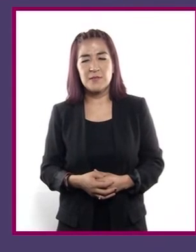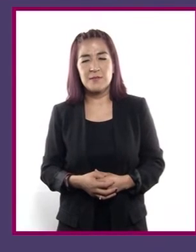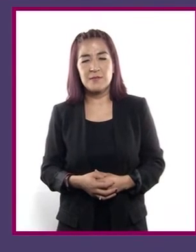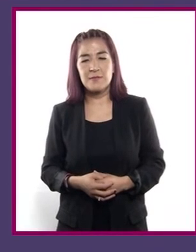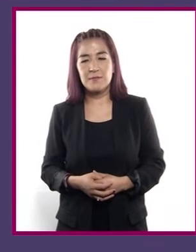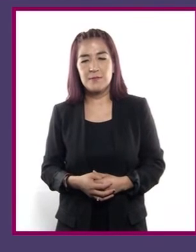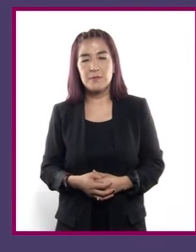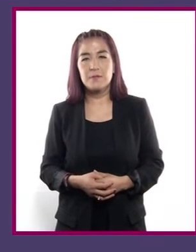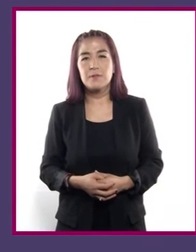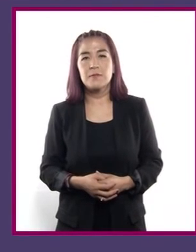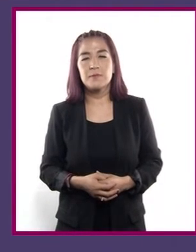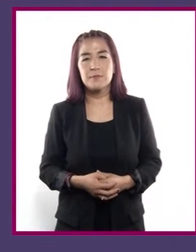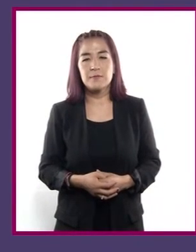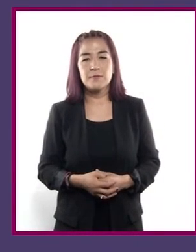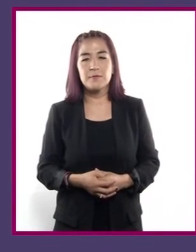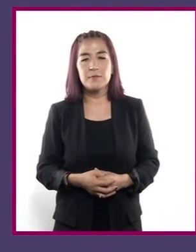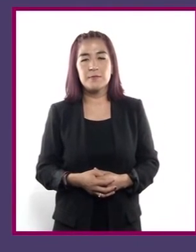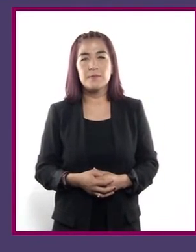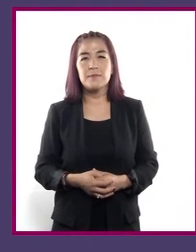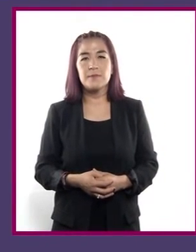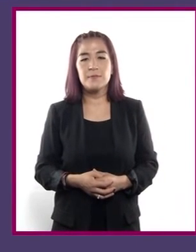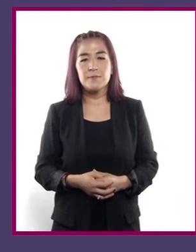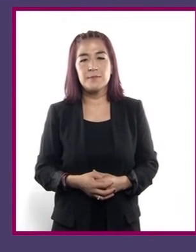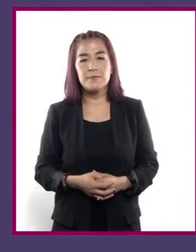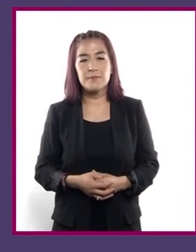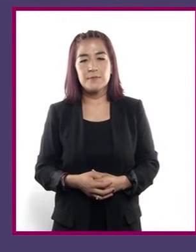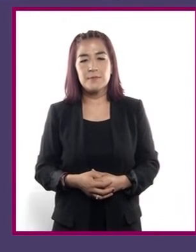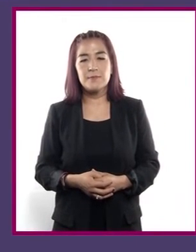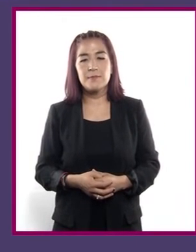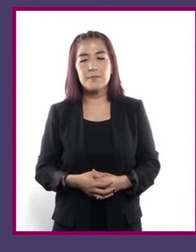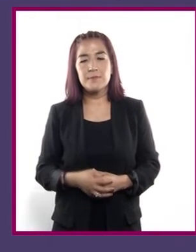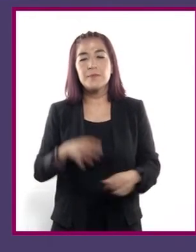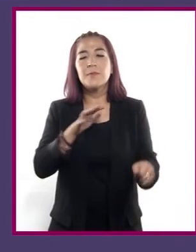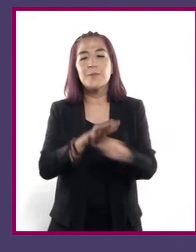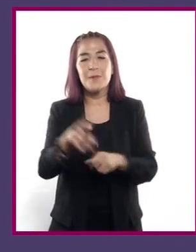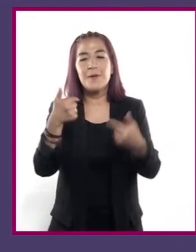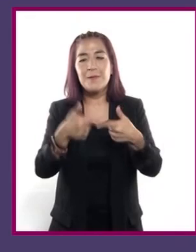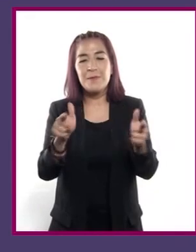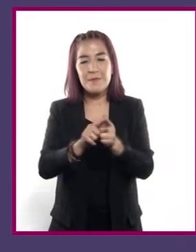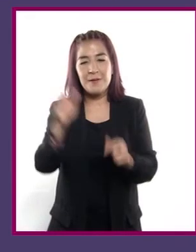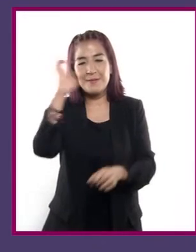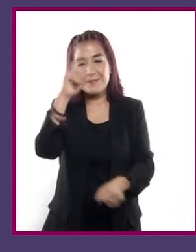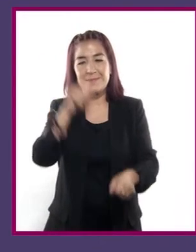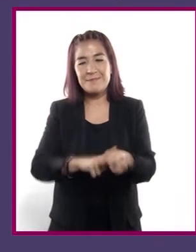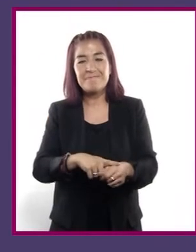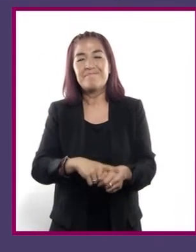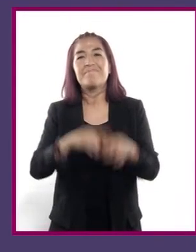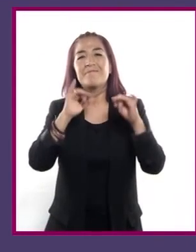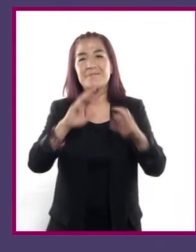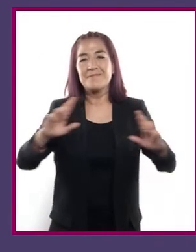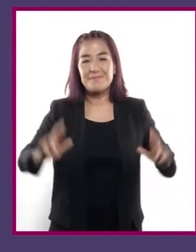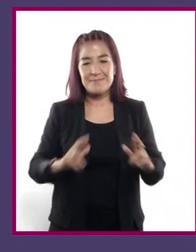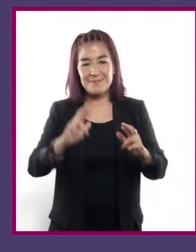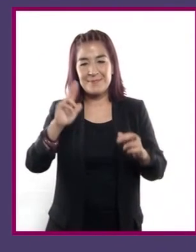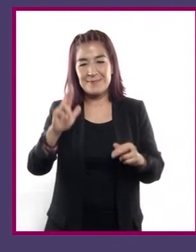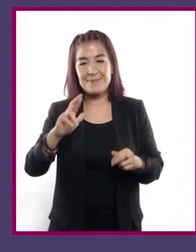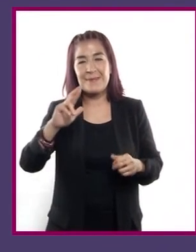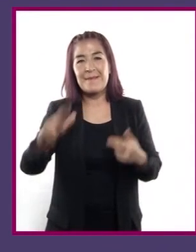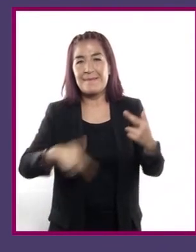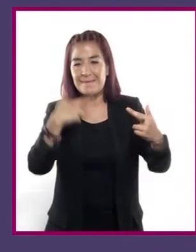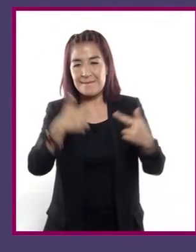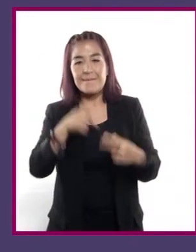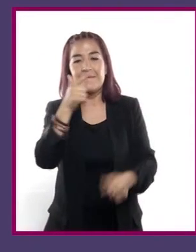en Sudamérica o en Europa. ¿Qué grupos culturales o regionales identifican en